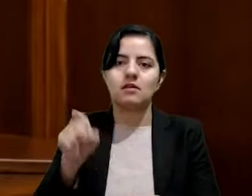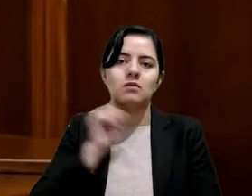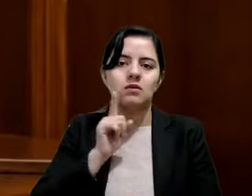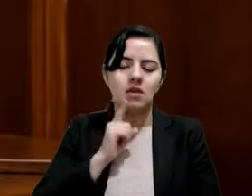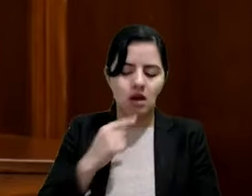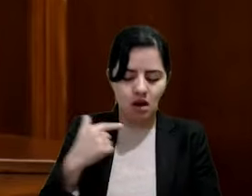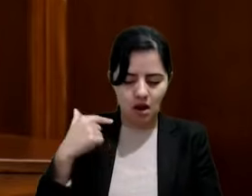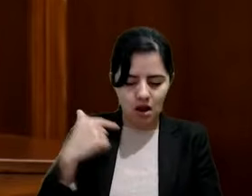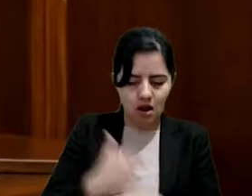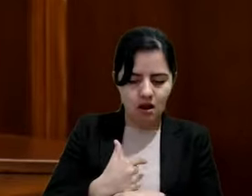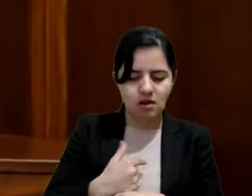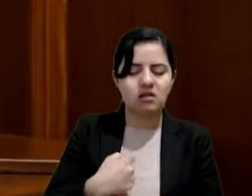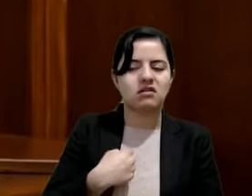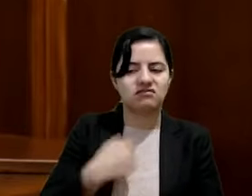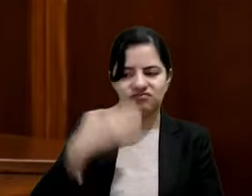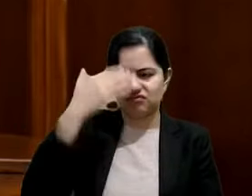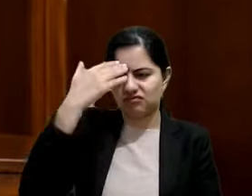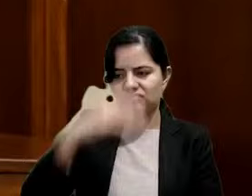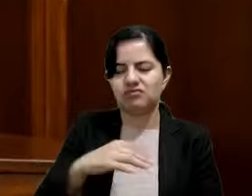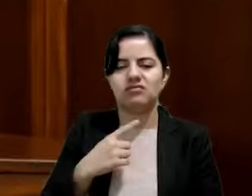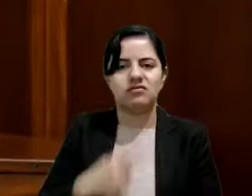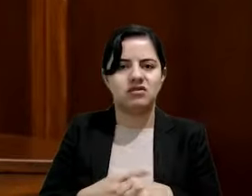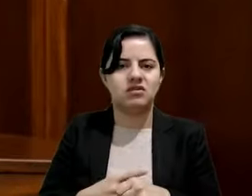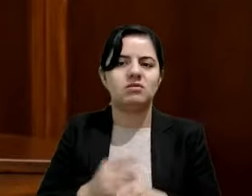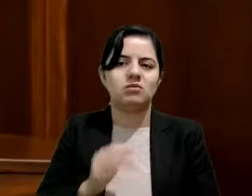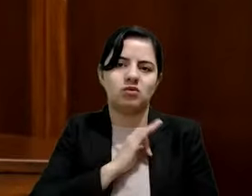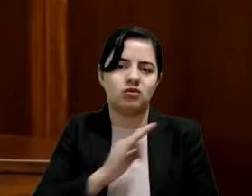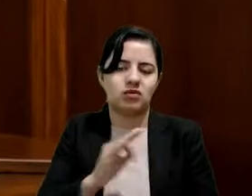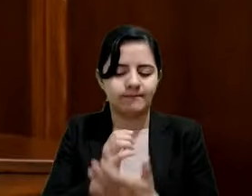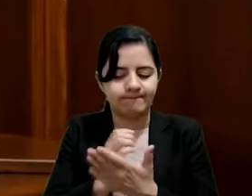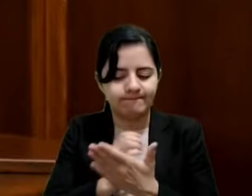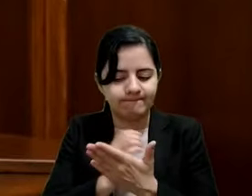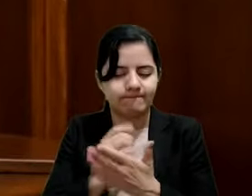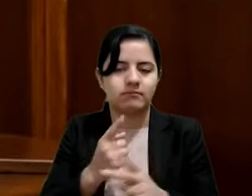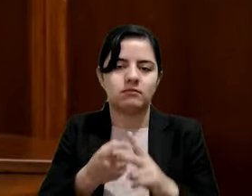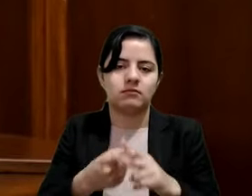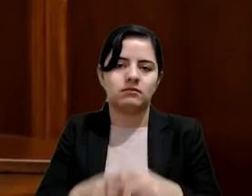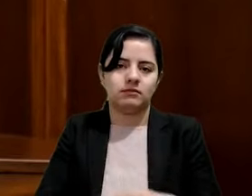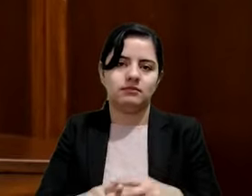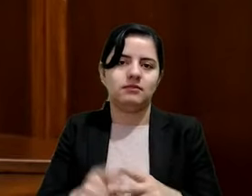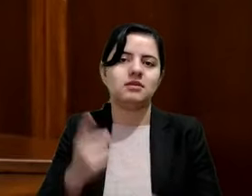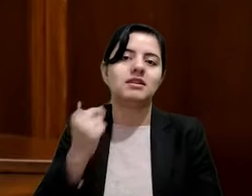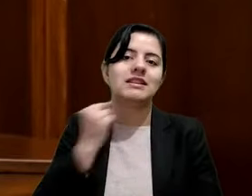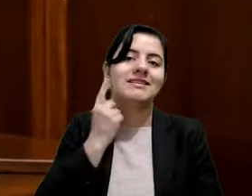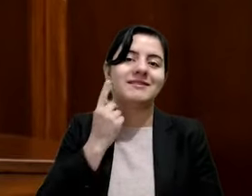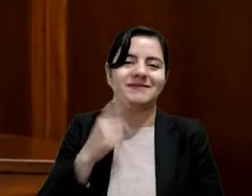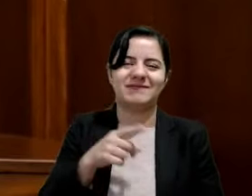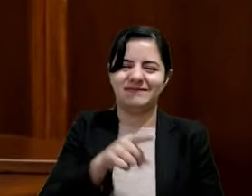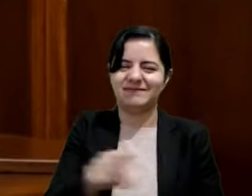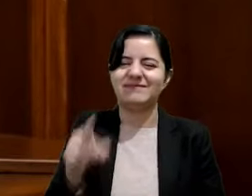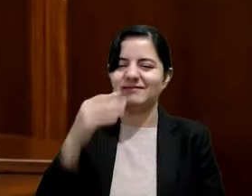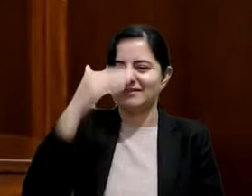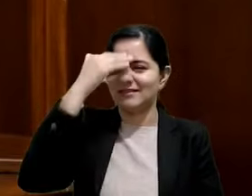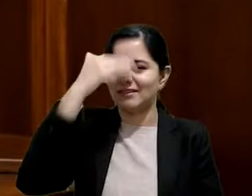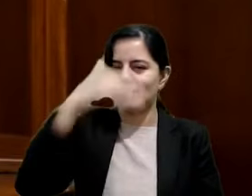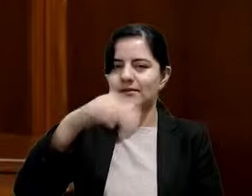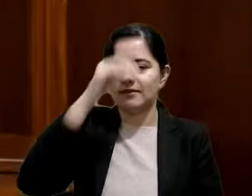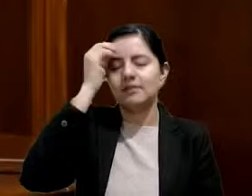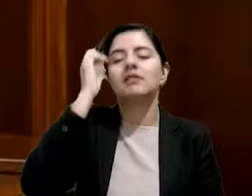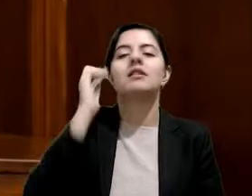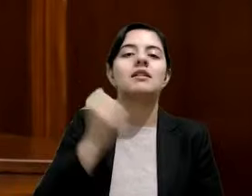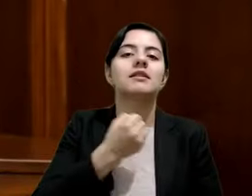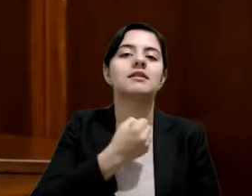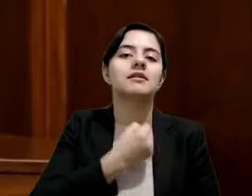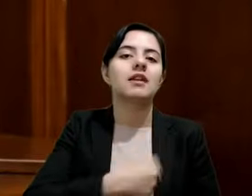un triunfo social enorme las legisladoras y los legisladores mexiquenses sabemos que el acceso a la salud No puede ser